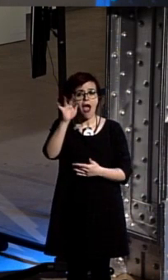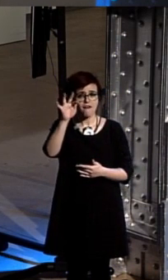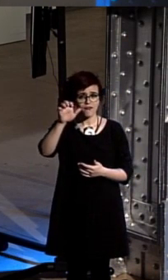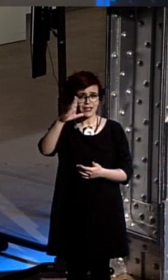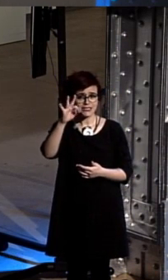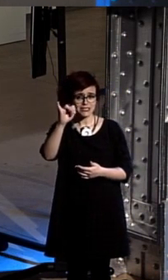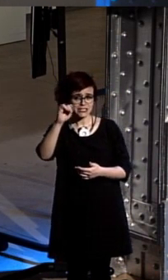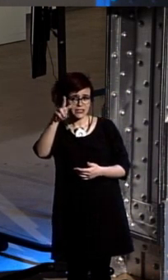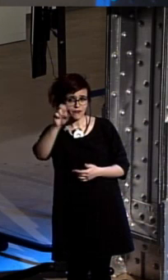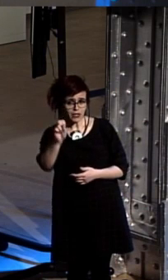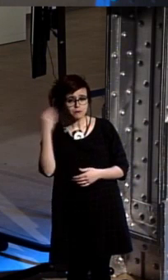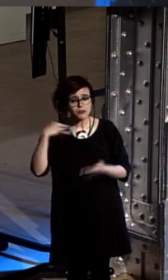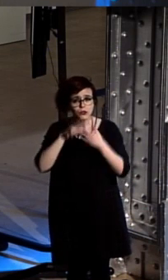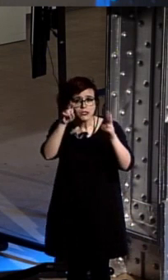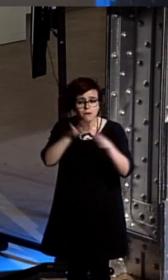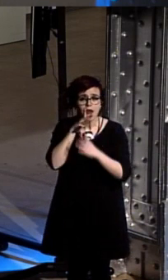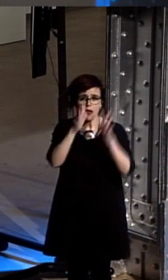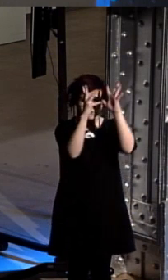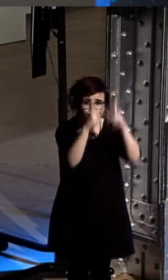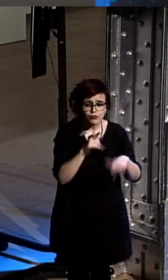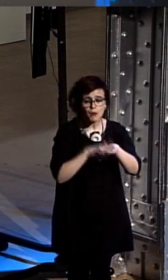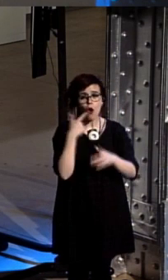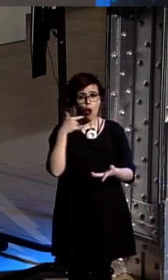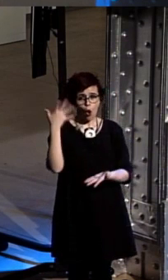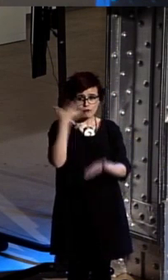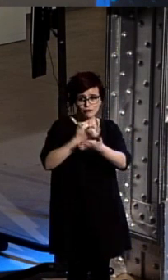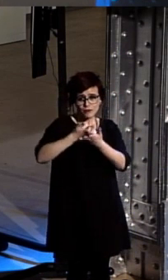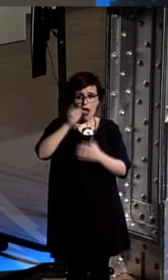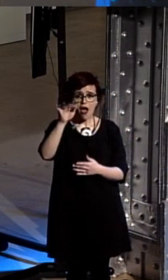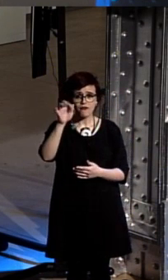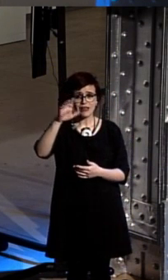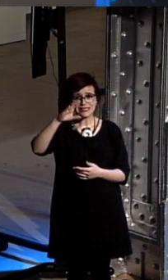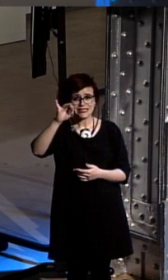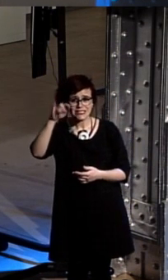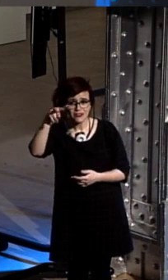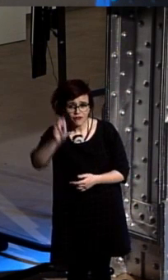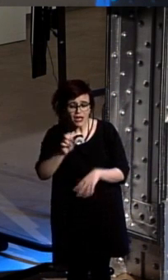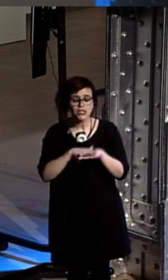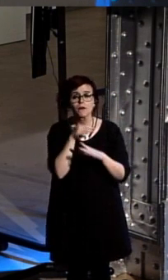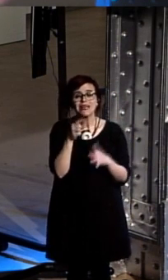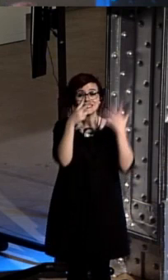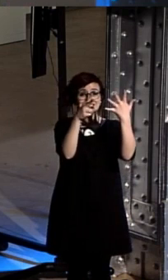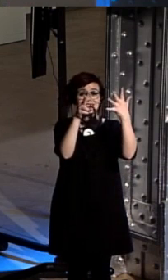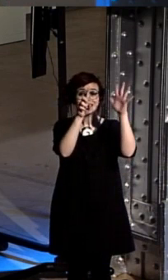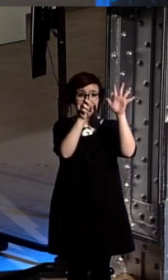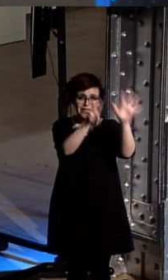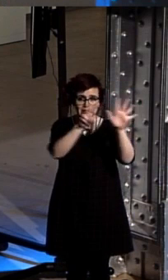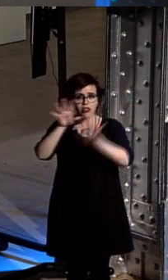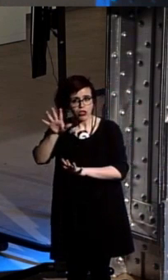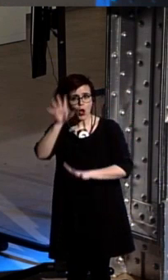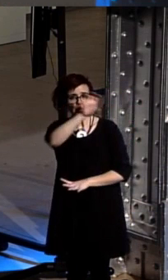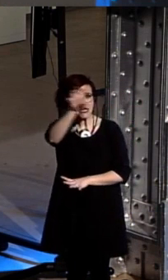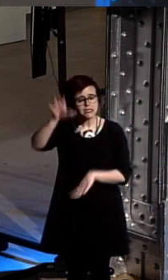intentando desglosar por alguna manera la computación afectiva y abordó a 75 países de todo el mundo. Da bastante